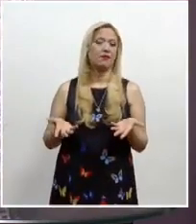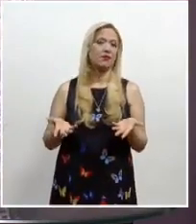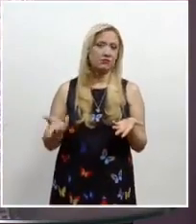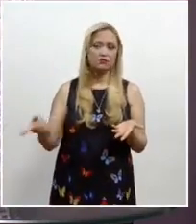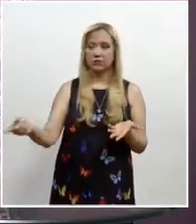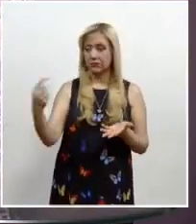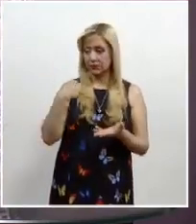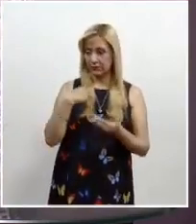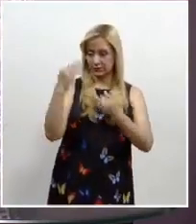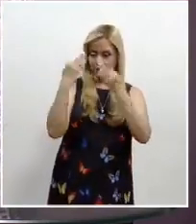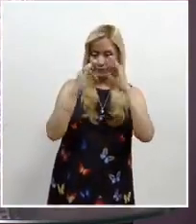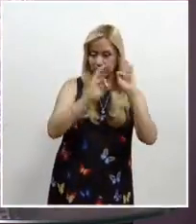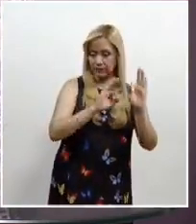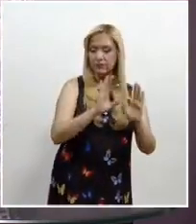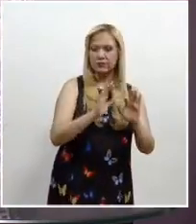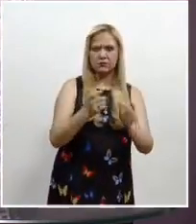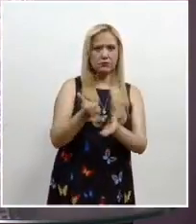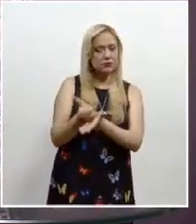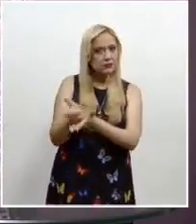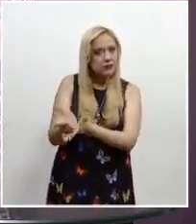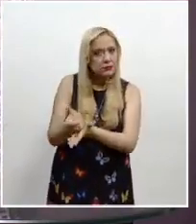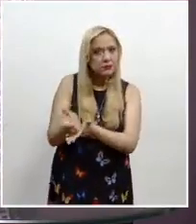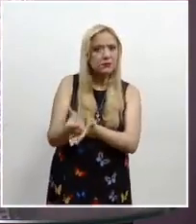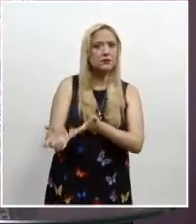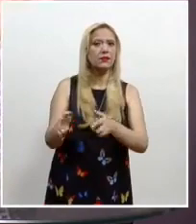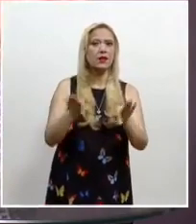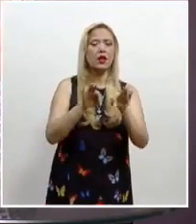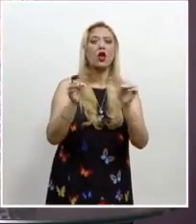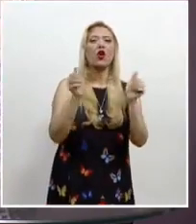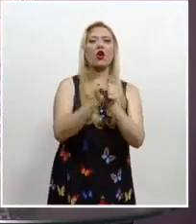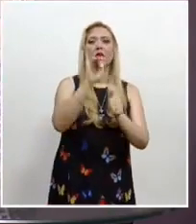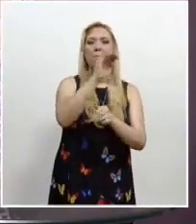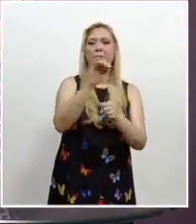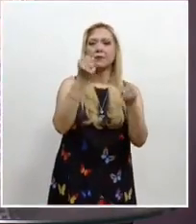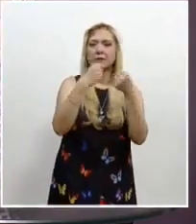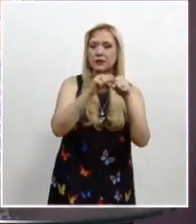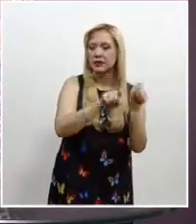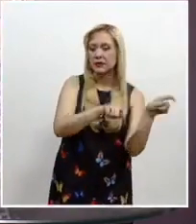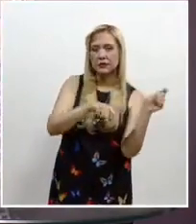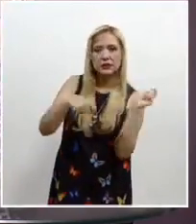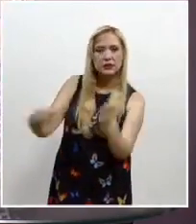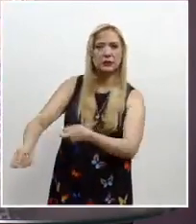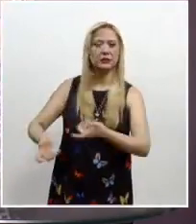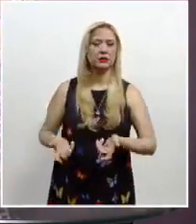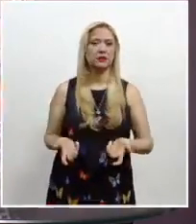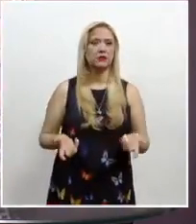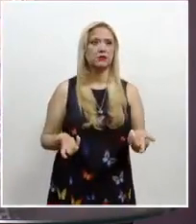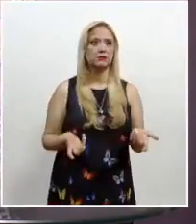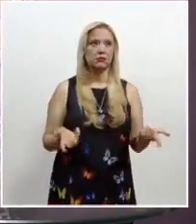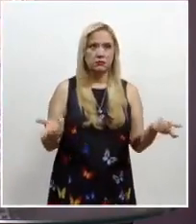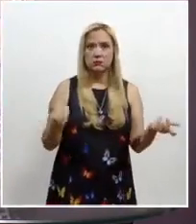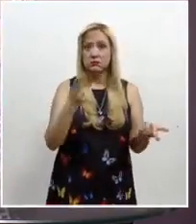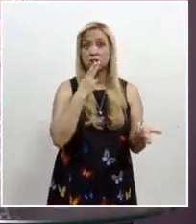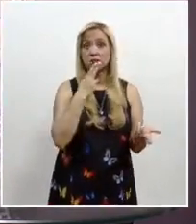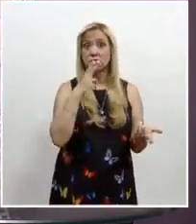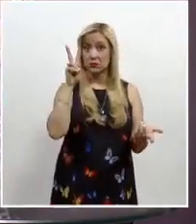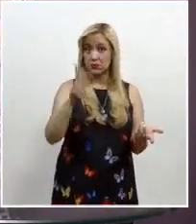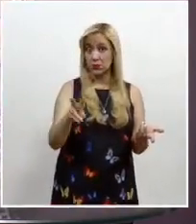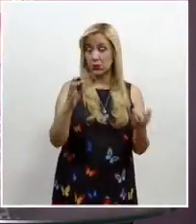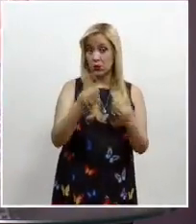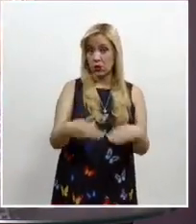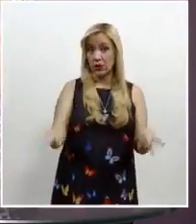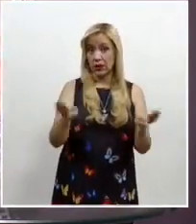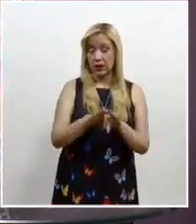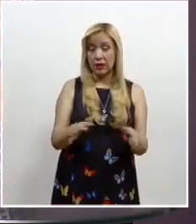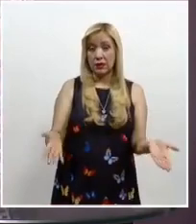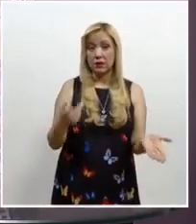mapa georreferenciado de servicios para que la ciudadanía vea los servicios que tiene cerca y que necesita, y